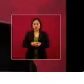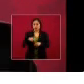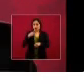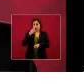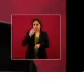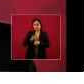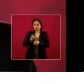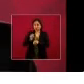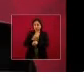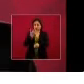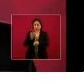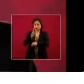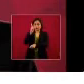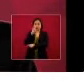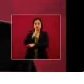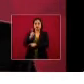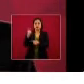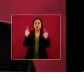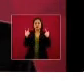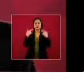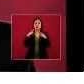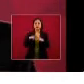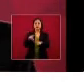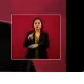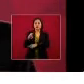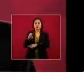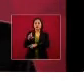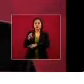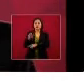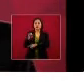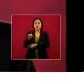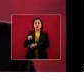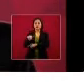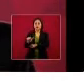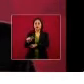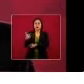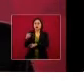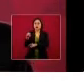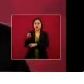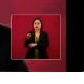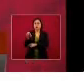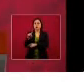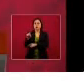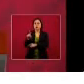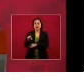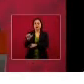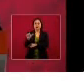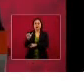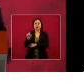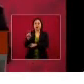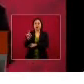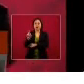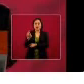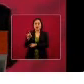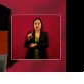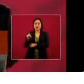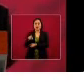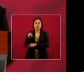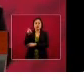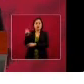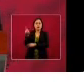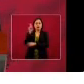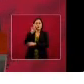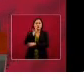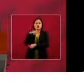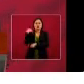méxico y también en texcoco ayer va la otra cuando ella fue presidenta entre comillas